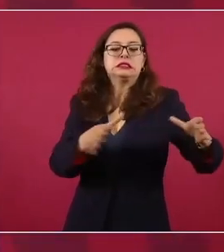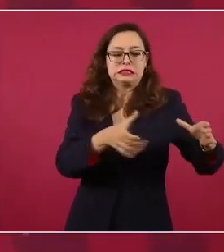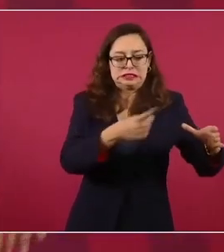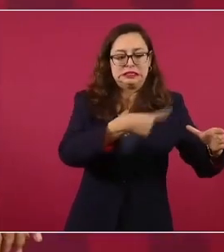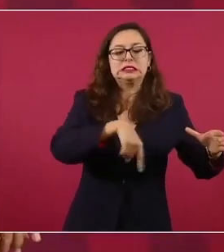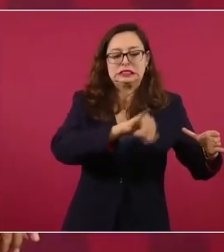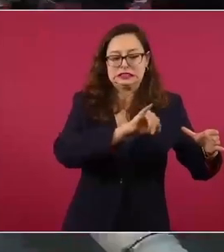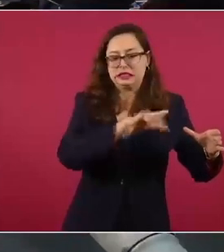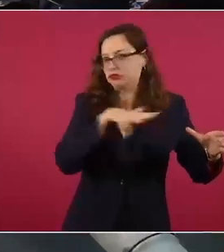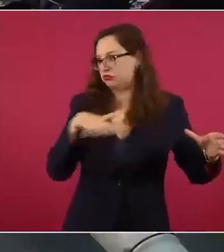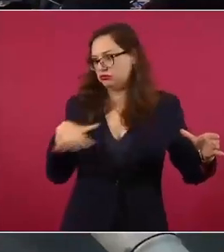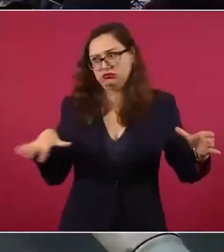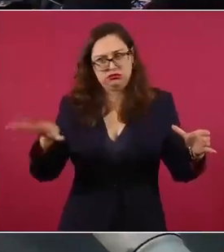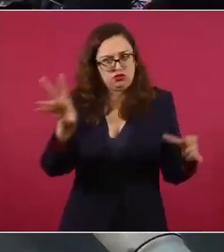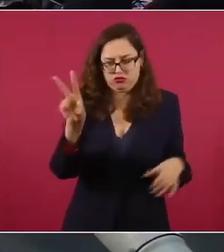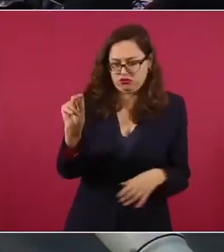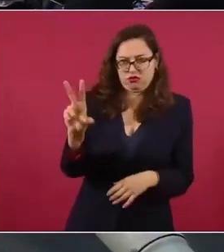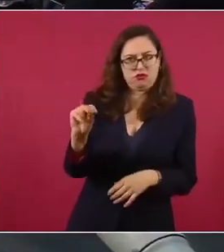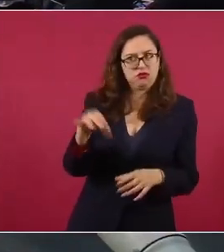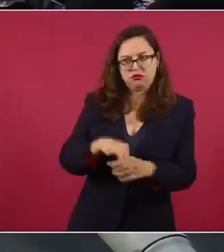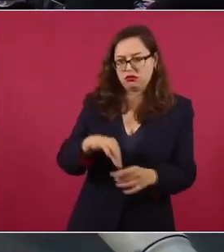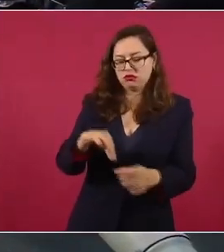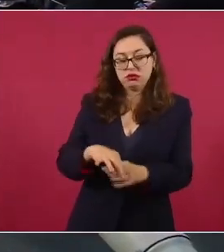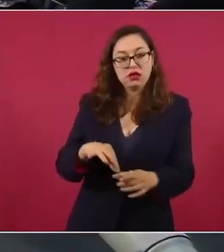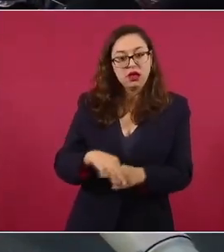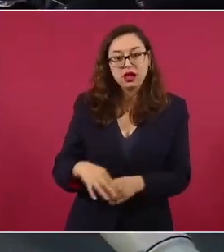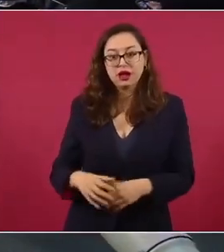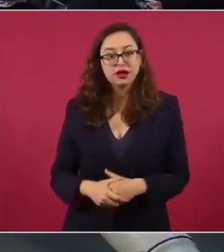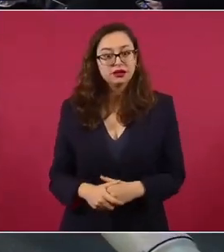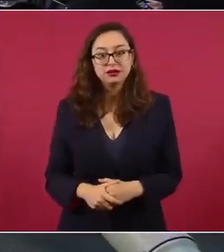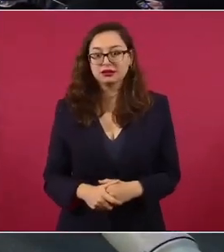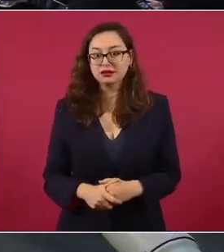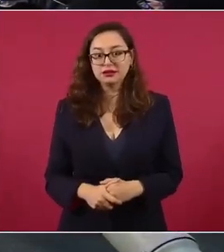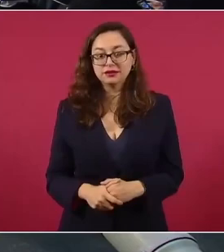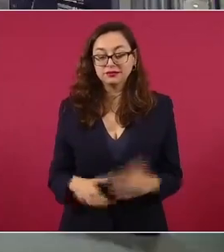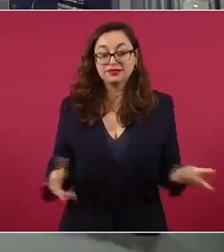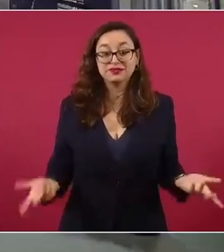peones no podían votar